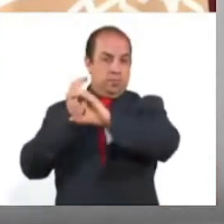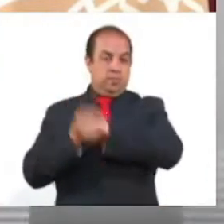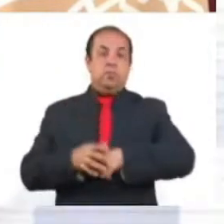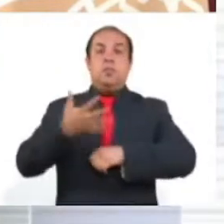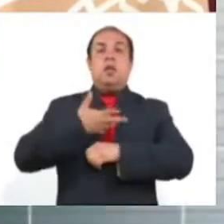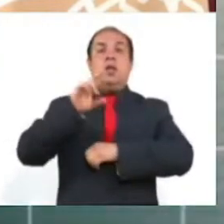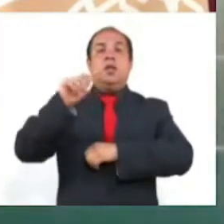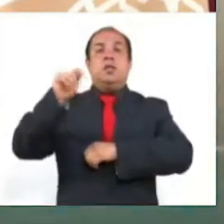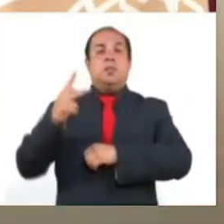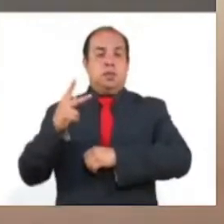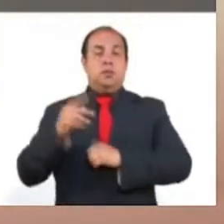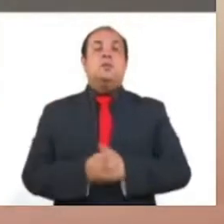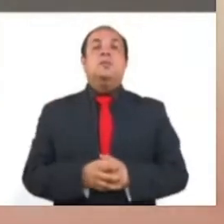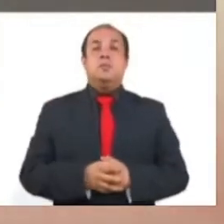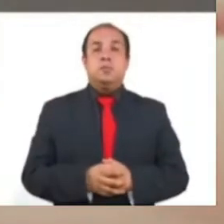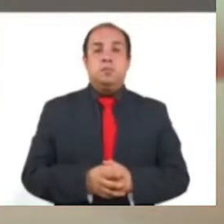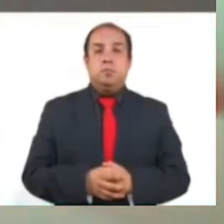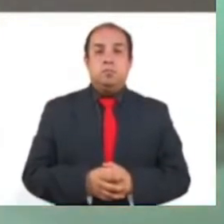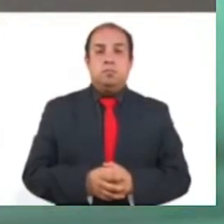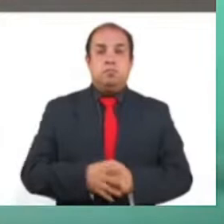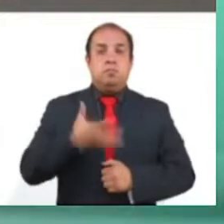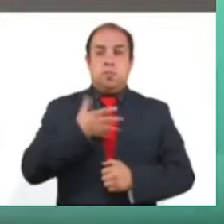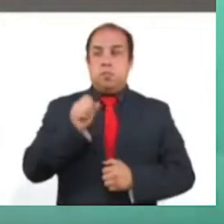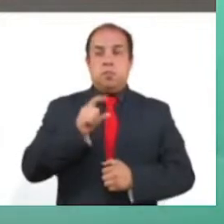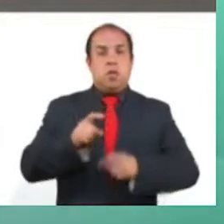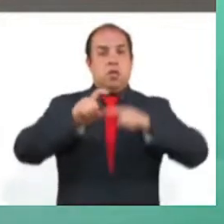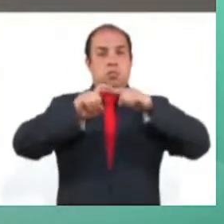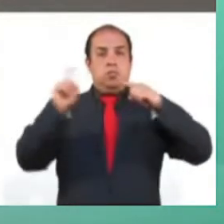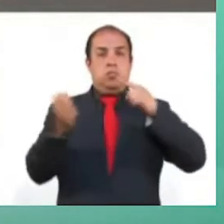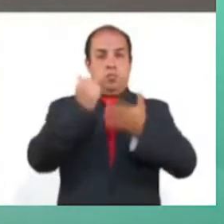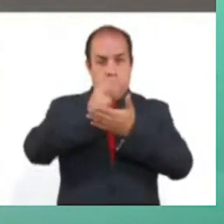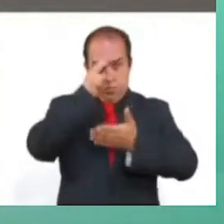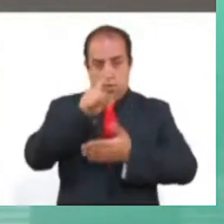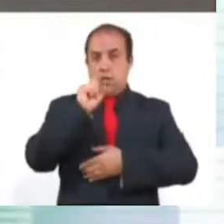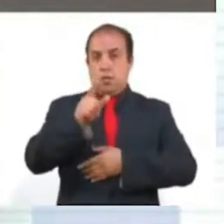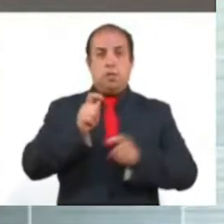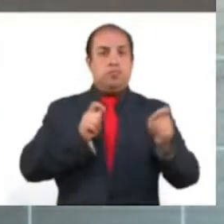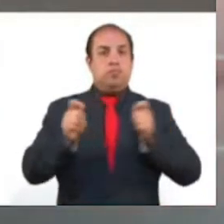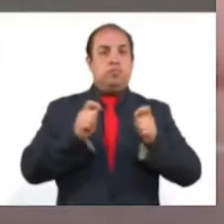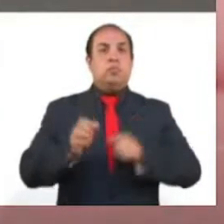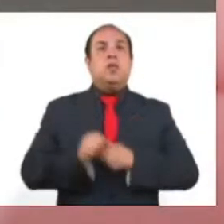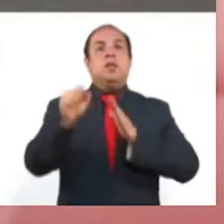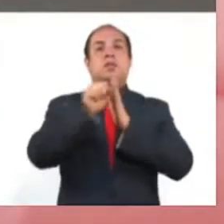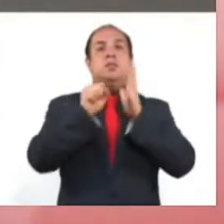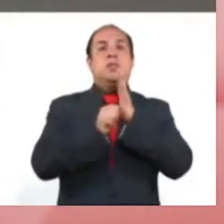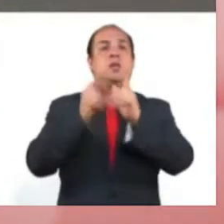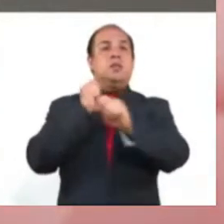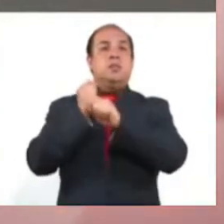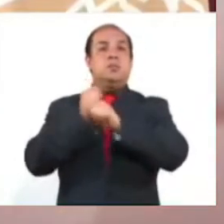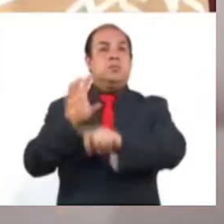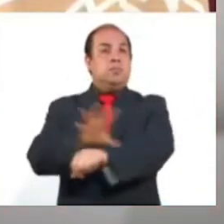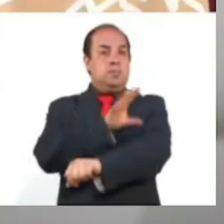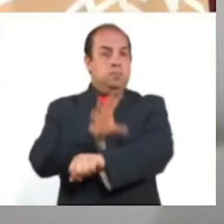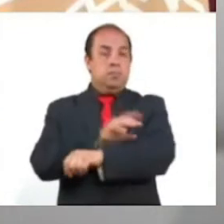rtp la red de transporte de pasajeros tenemos el cable bus de la Ciudad de México que también lo opera el sistema de transportes eléctricos